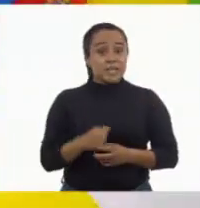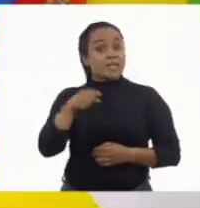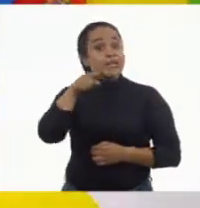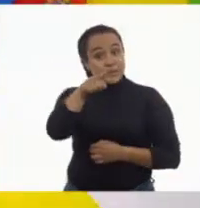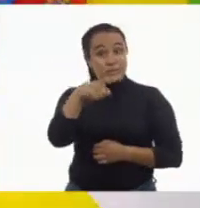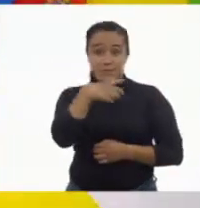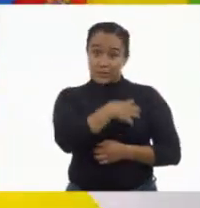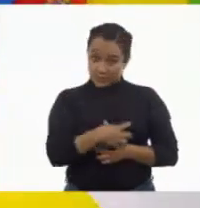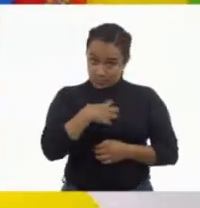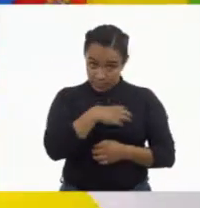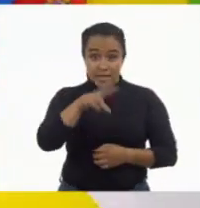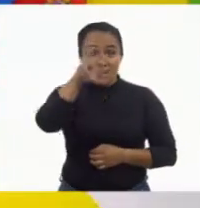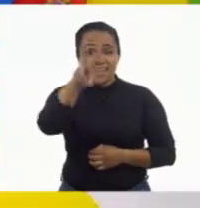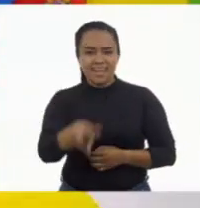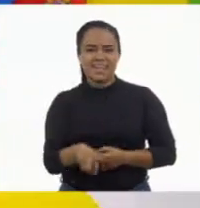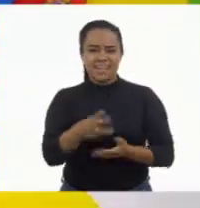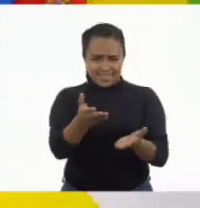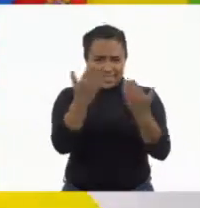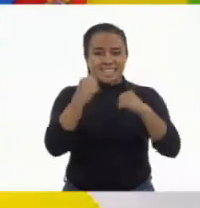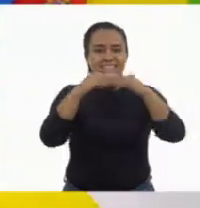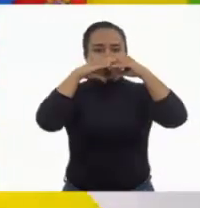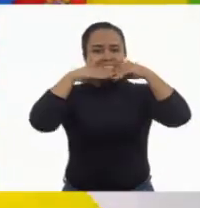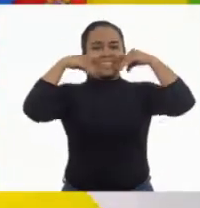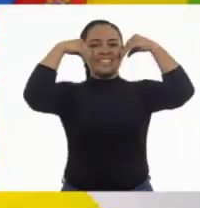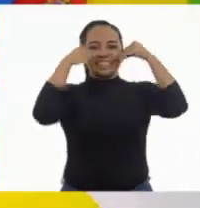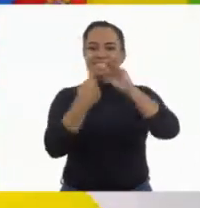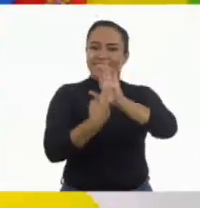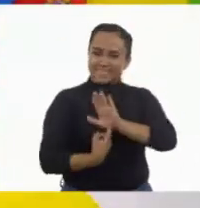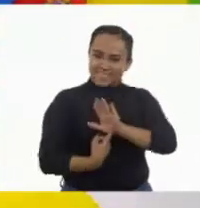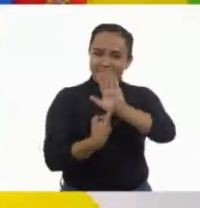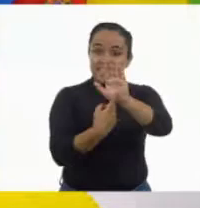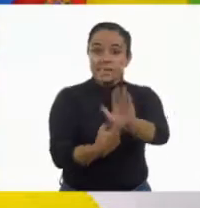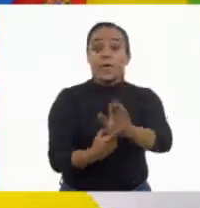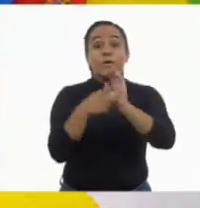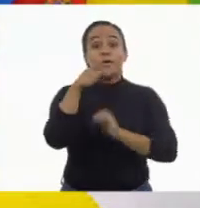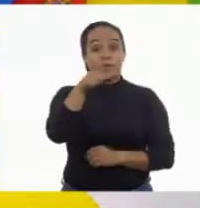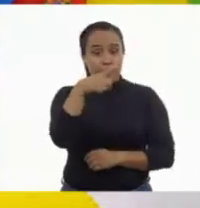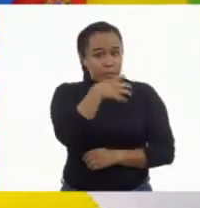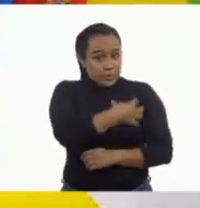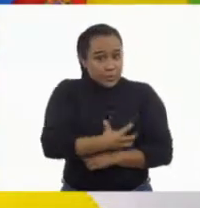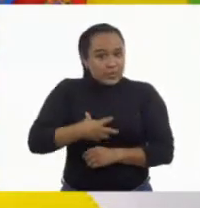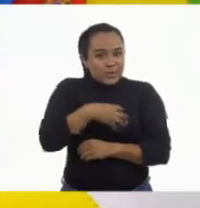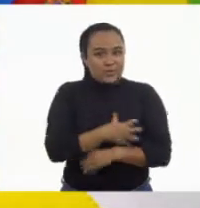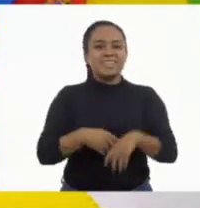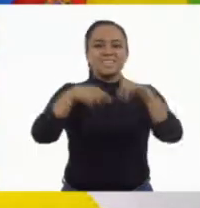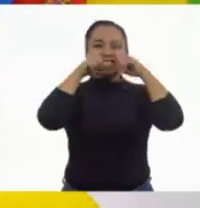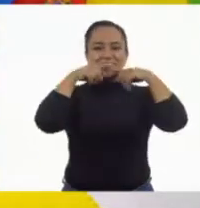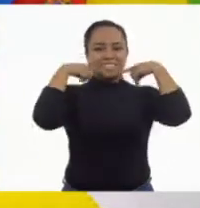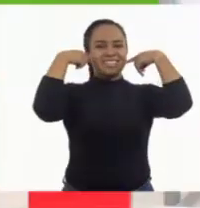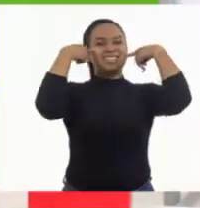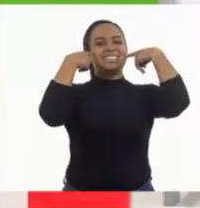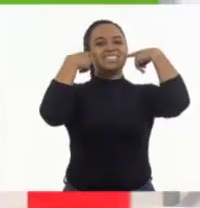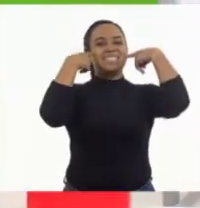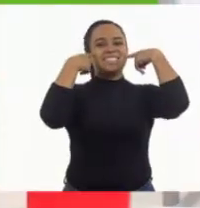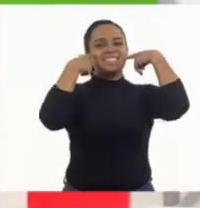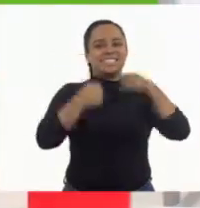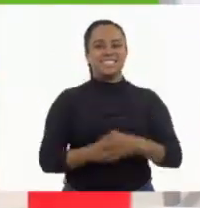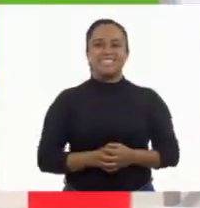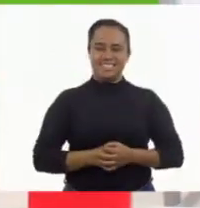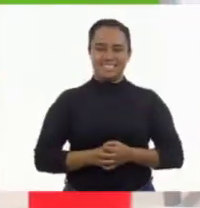en verdad estás contento, tu sonrisa es el reflejo. Estás contento y tú sabes sonreír.